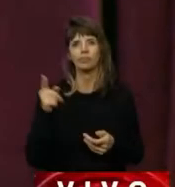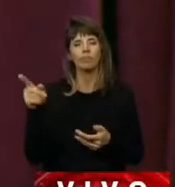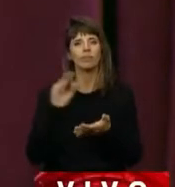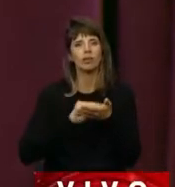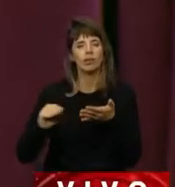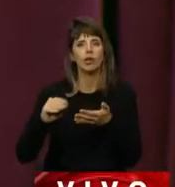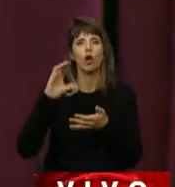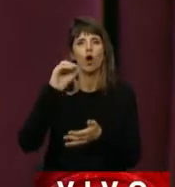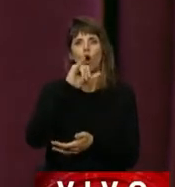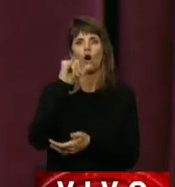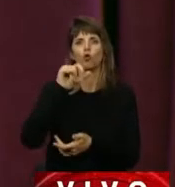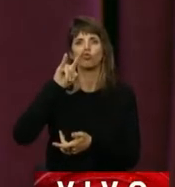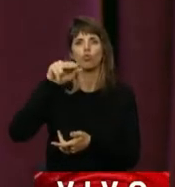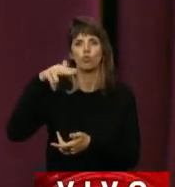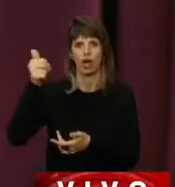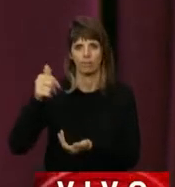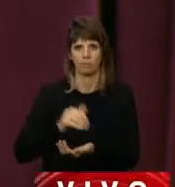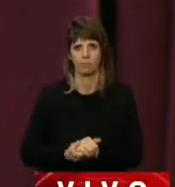Diputada Blanco Osuna, tiene la palabra.